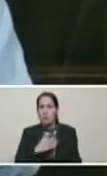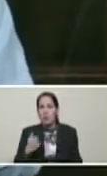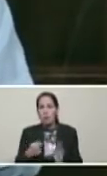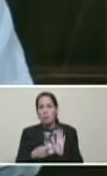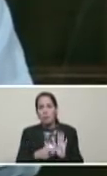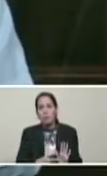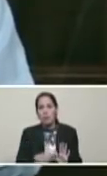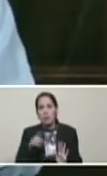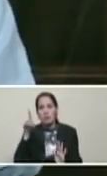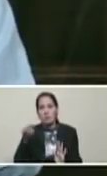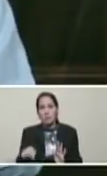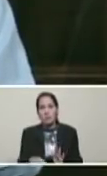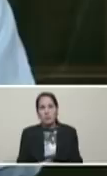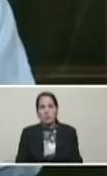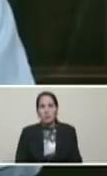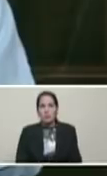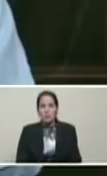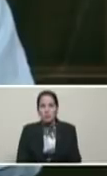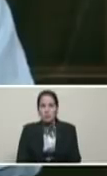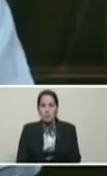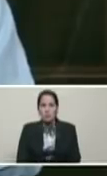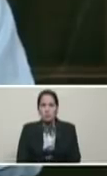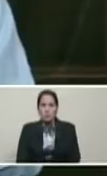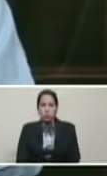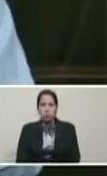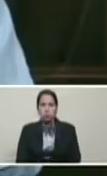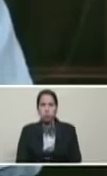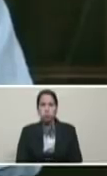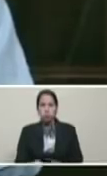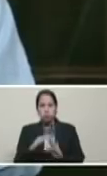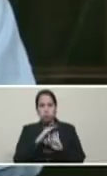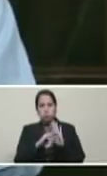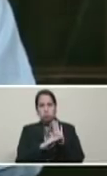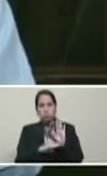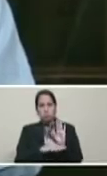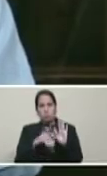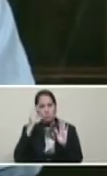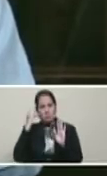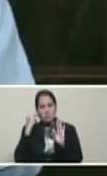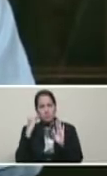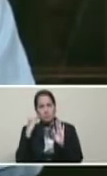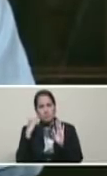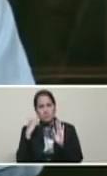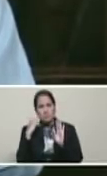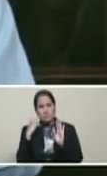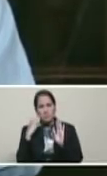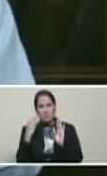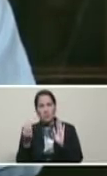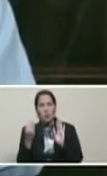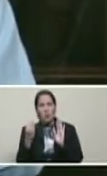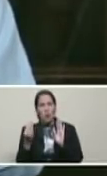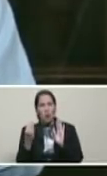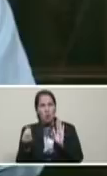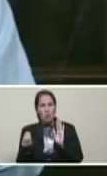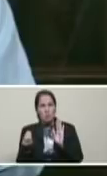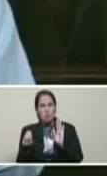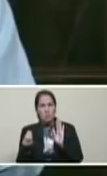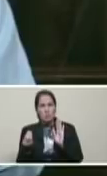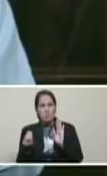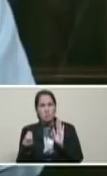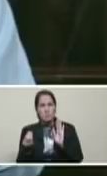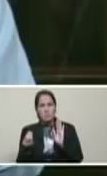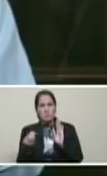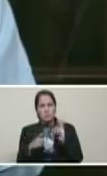también en el campo de la agenda económica bolivariana la reactivación de la producción